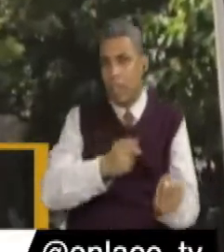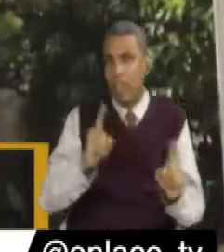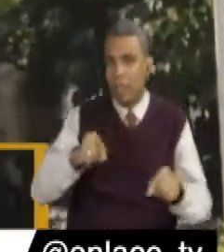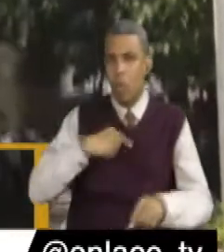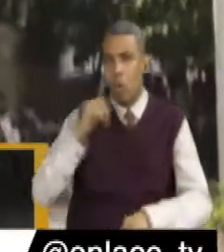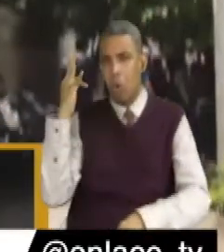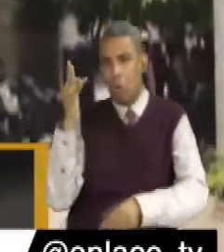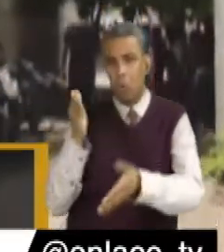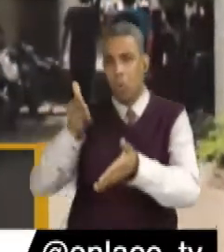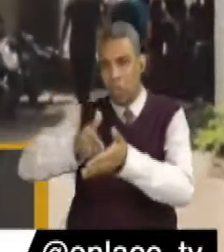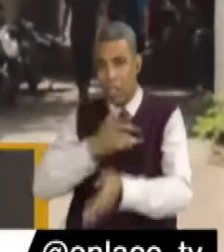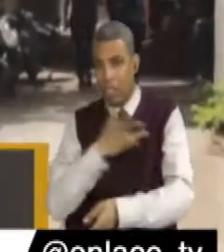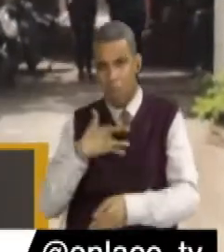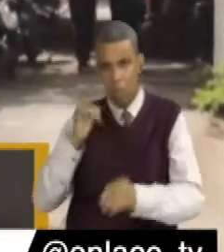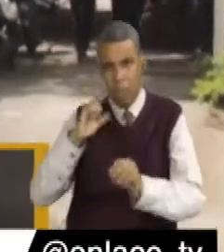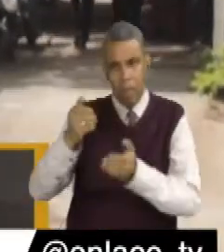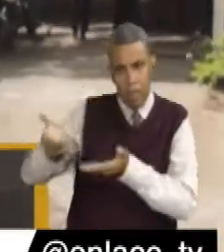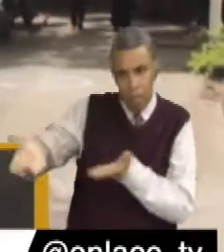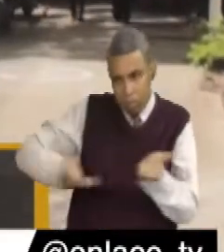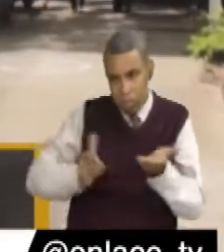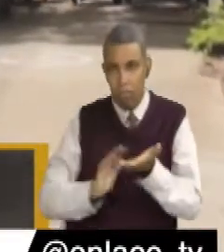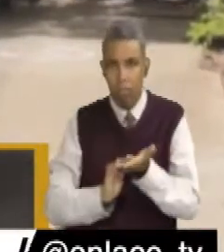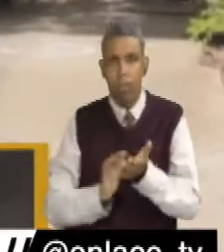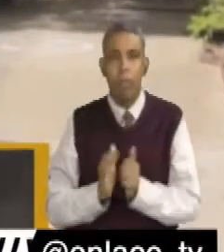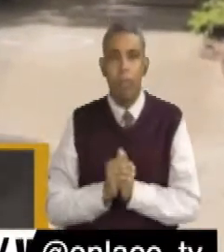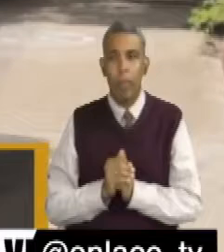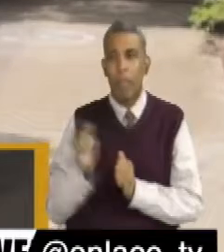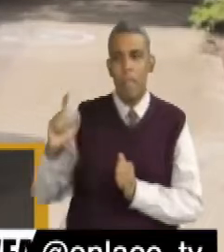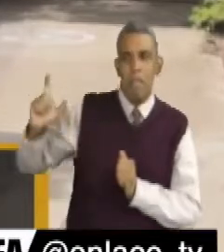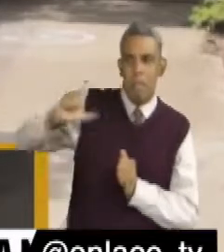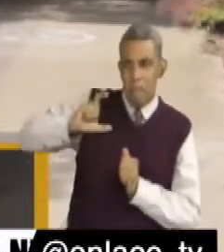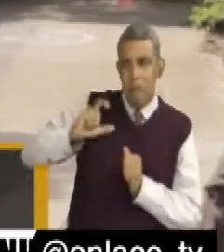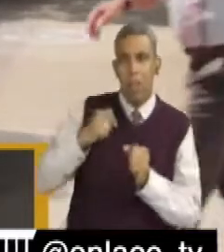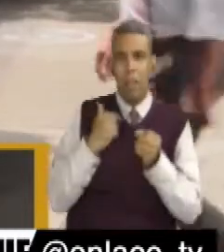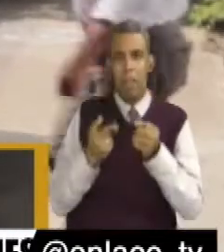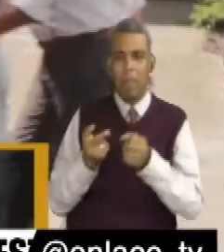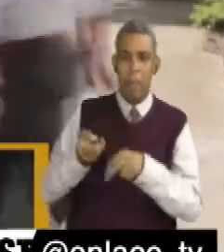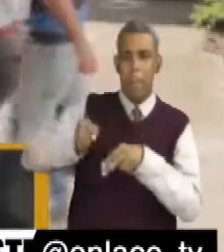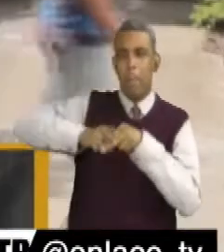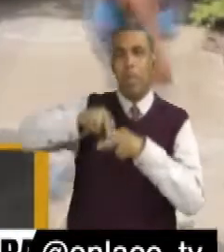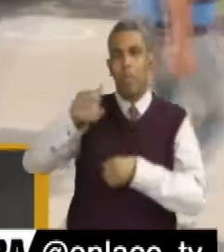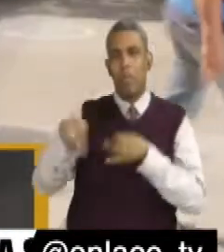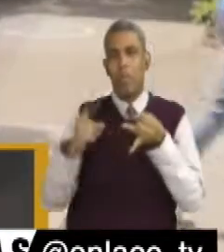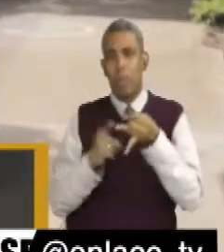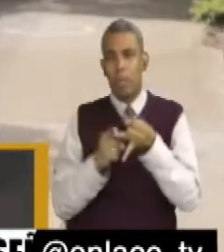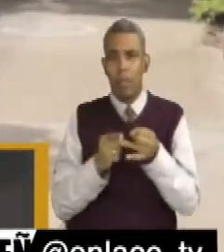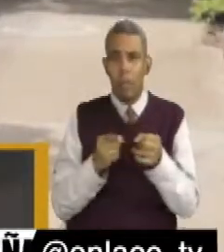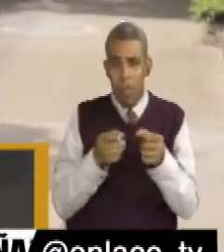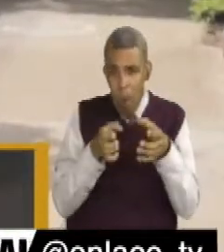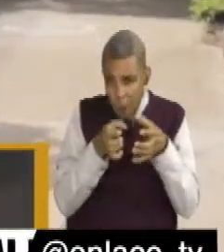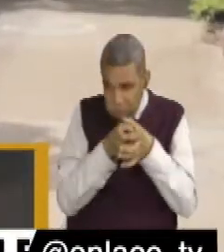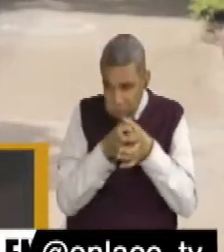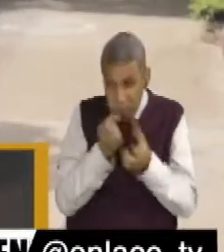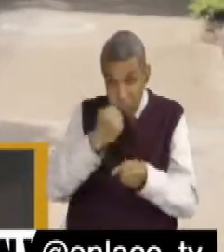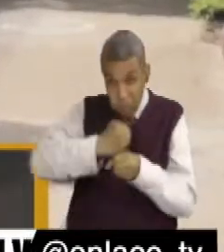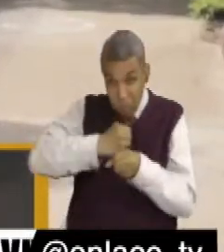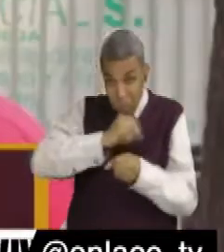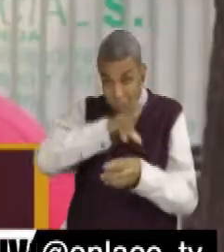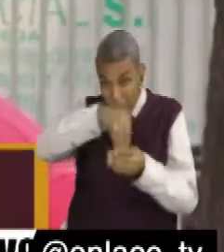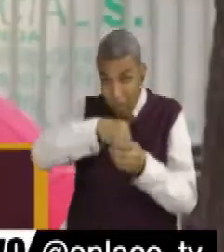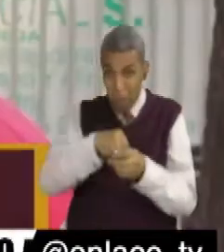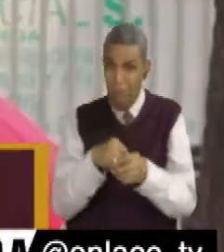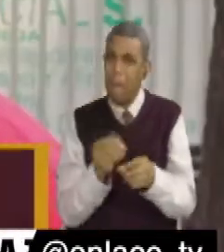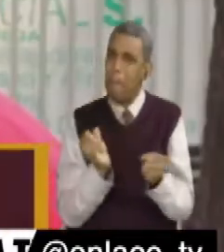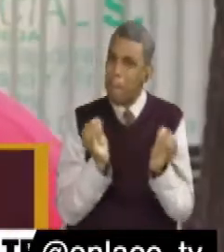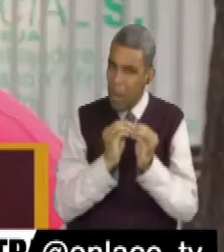a la planta física, aumento en salarios y nombramiento de personal son algunos de los requerimientos que hacen los manifestantes. Ahorita pues